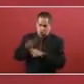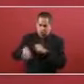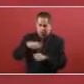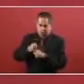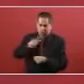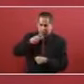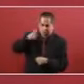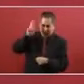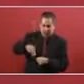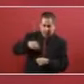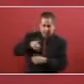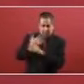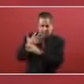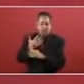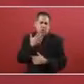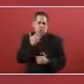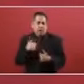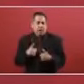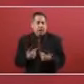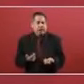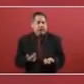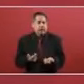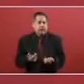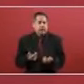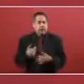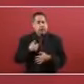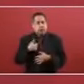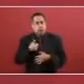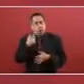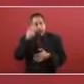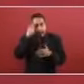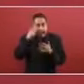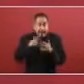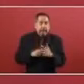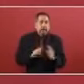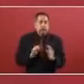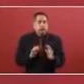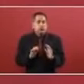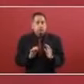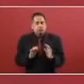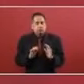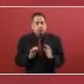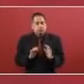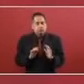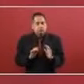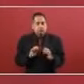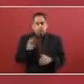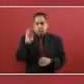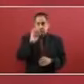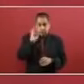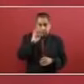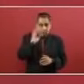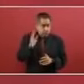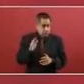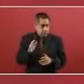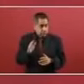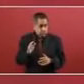absoluta. O sea, yo creo que si no es